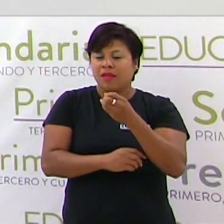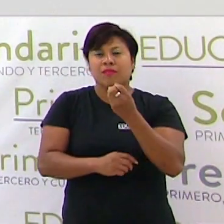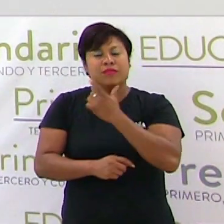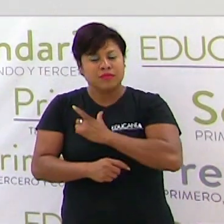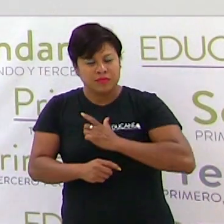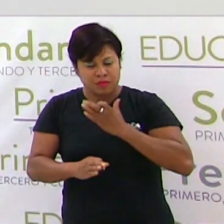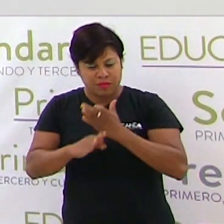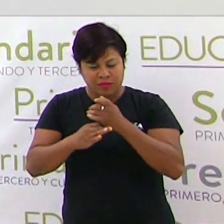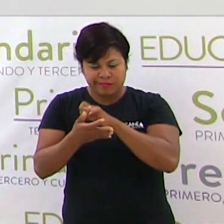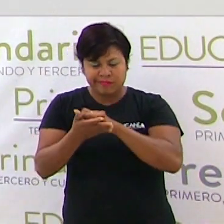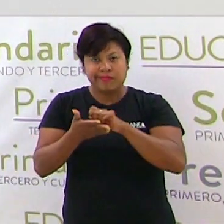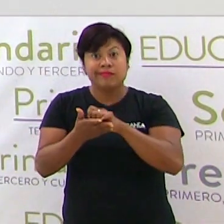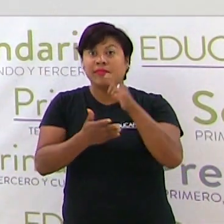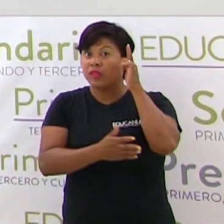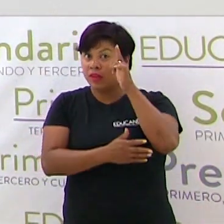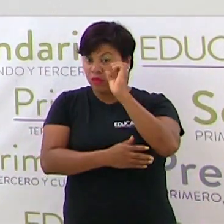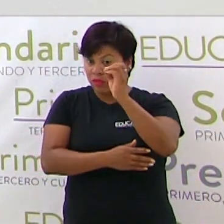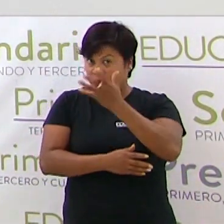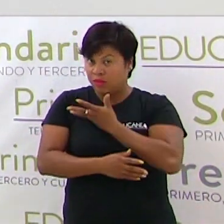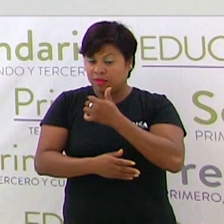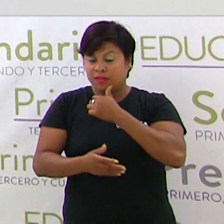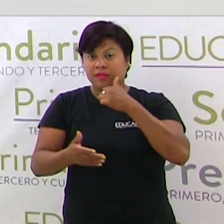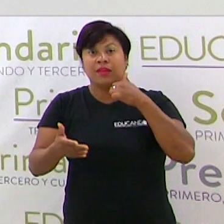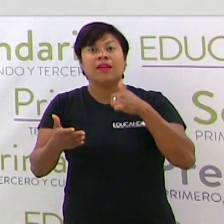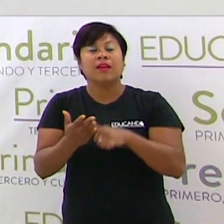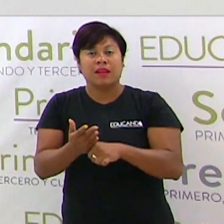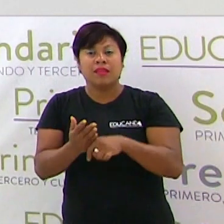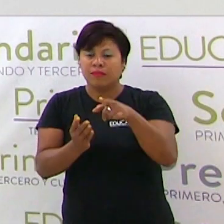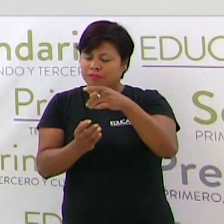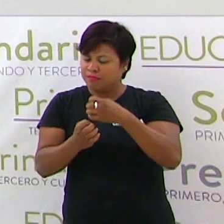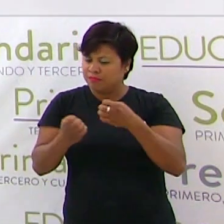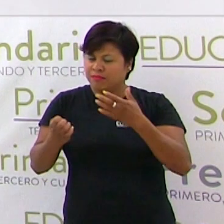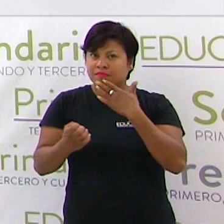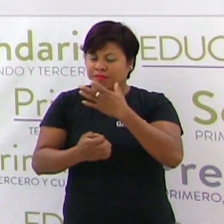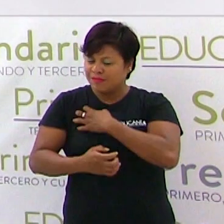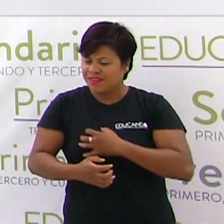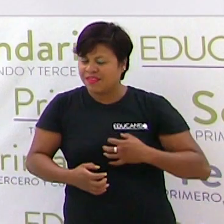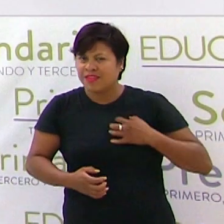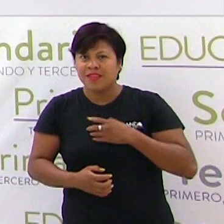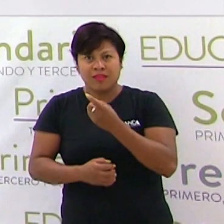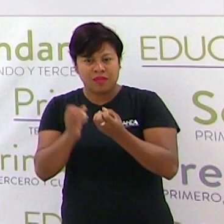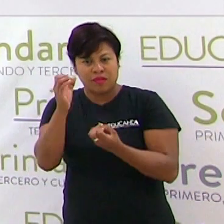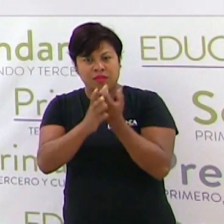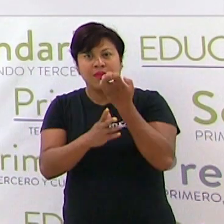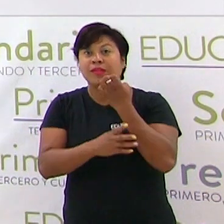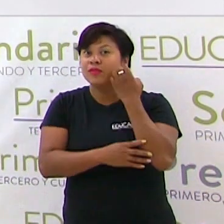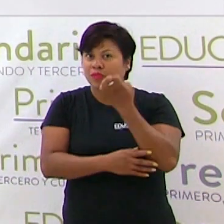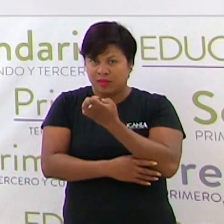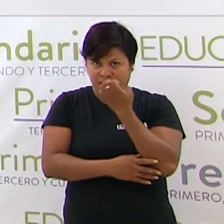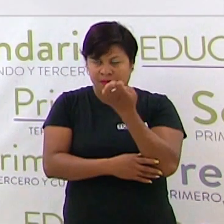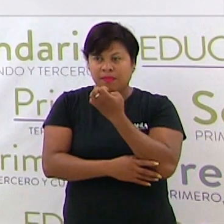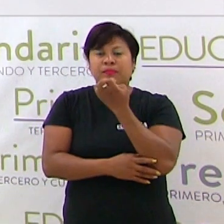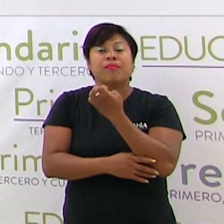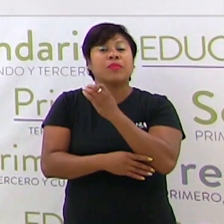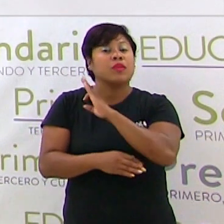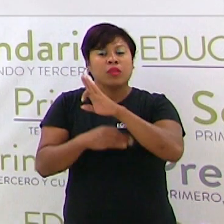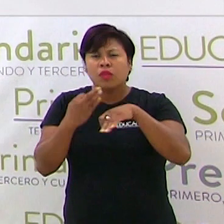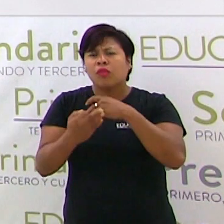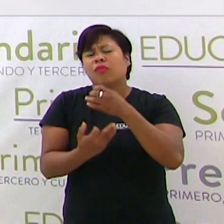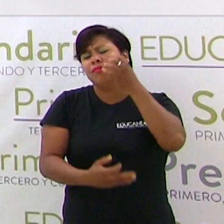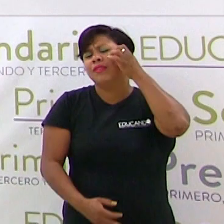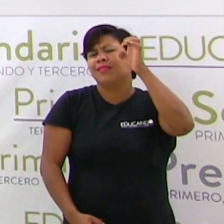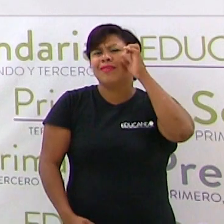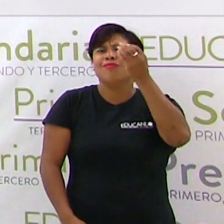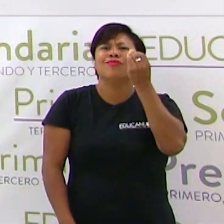escribirte. Espero que cuando recibas esta carta te encuentres contenta de estar en tu nueva escuela. Todas te